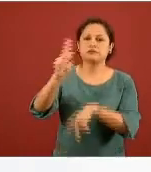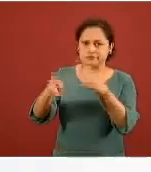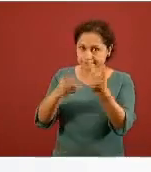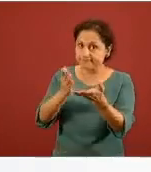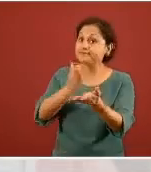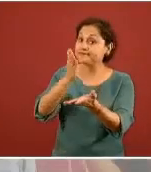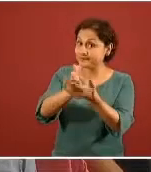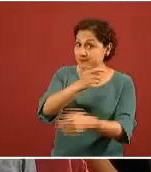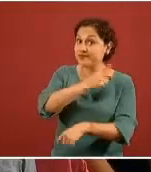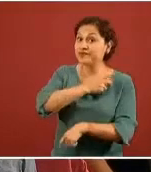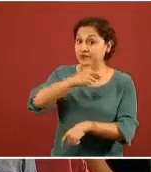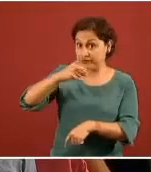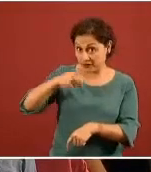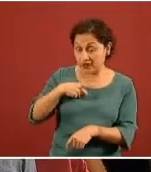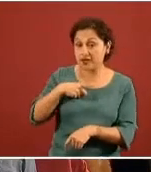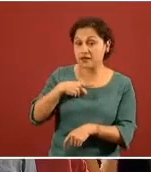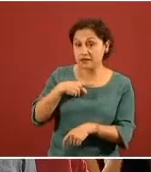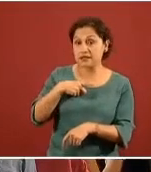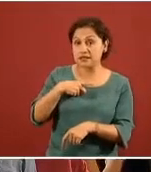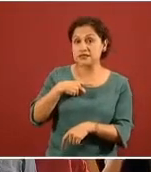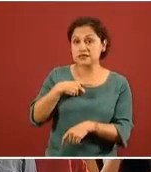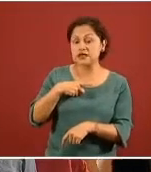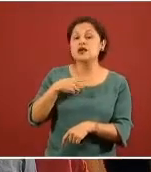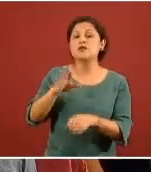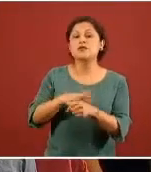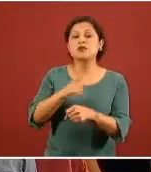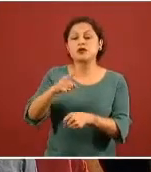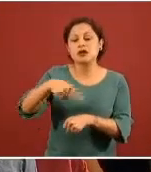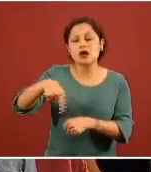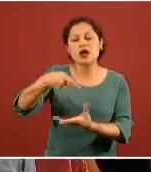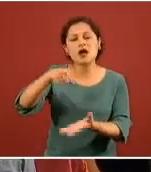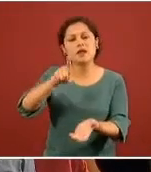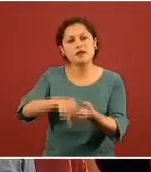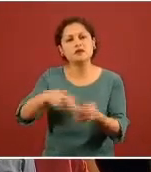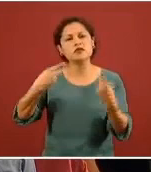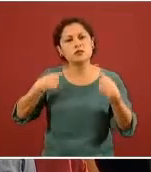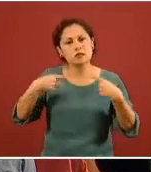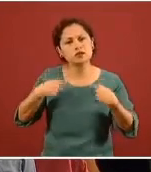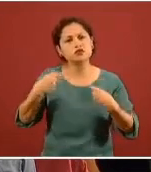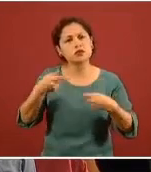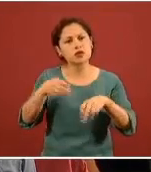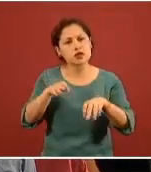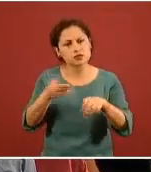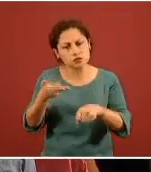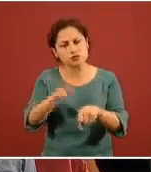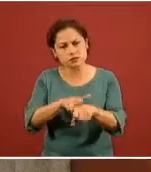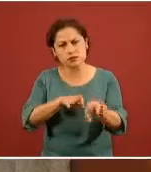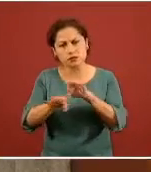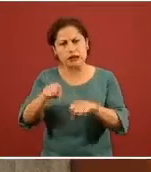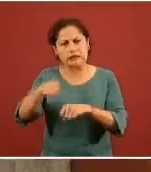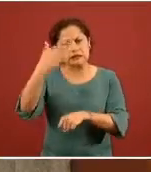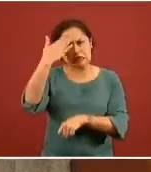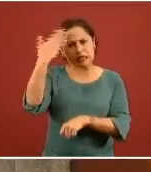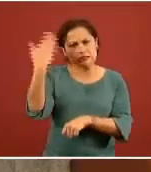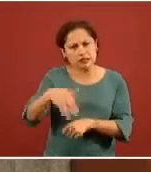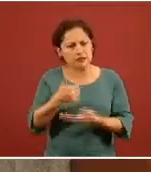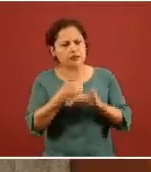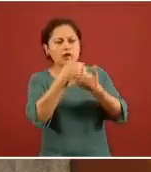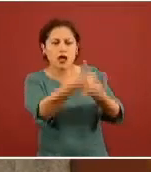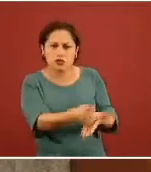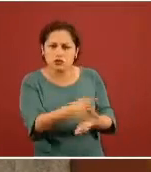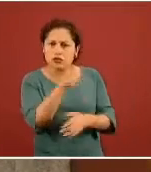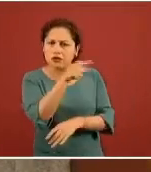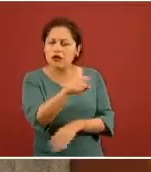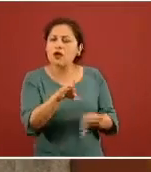la atención y efectivamente derivar a las pacientes que tienen síntomas o una enfermedad confirmada y